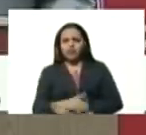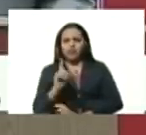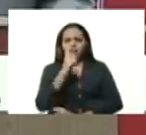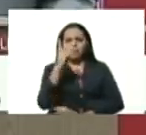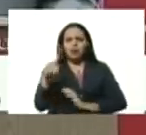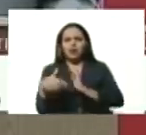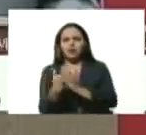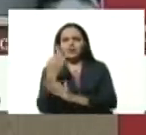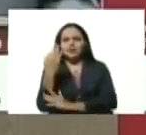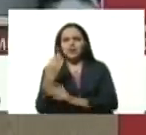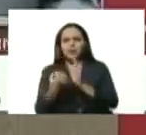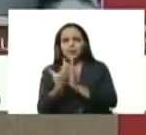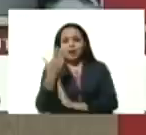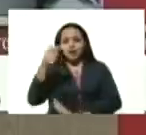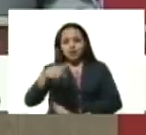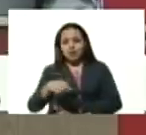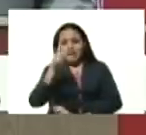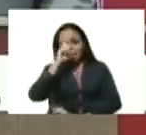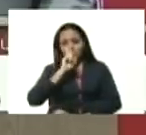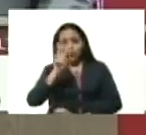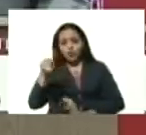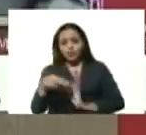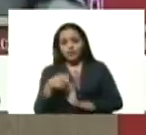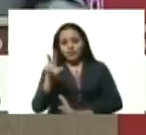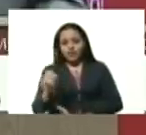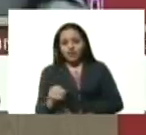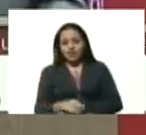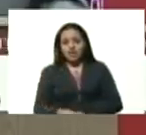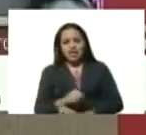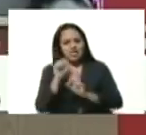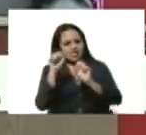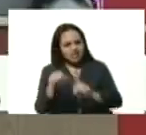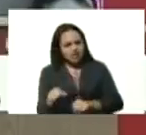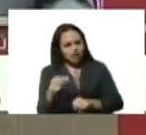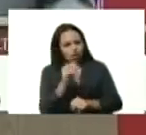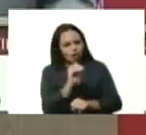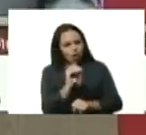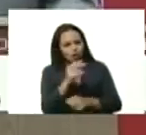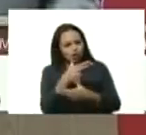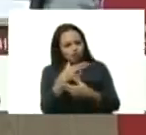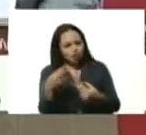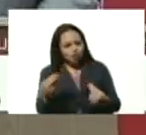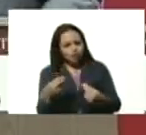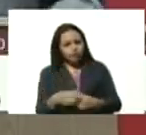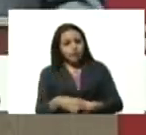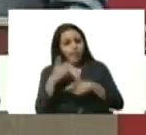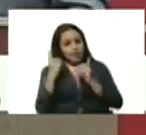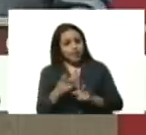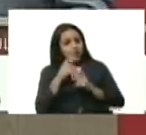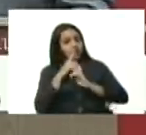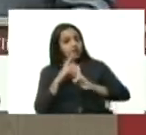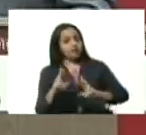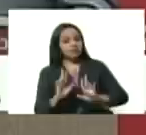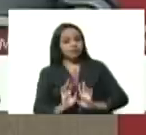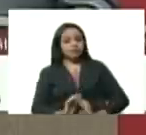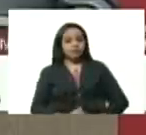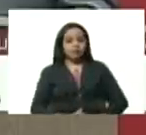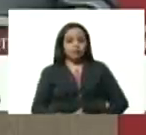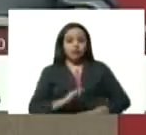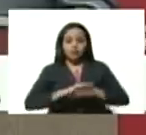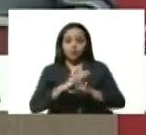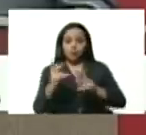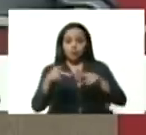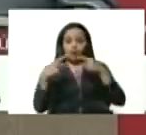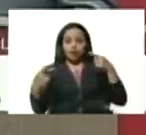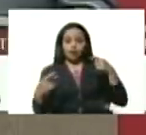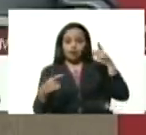1 y el 3 de mayo de este año 2020. ¿Sí o no? Deben responder, porque señala The Wall Street Journal